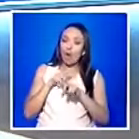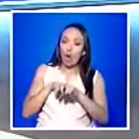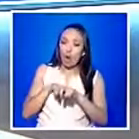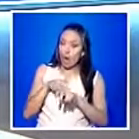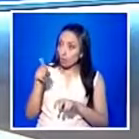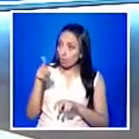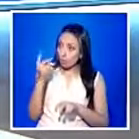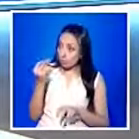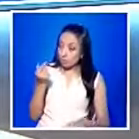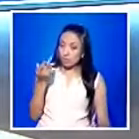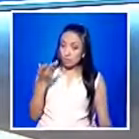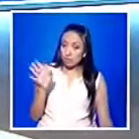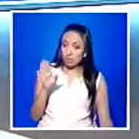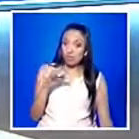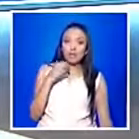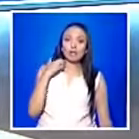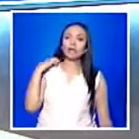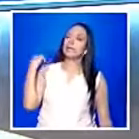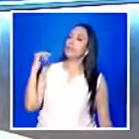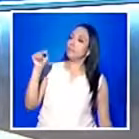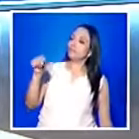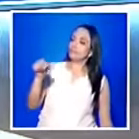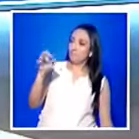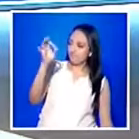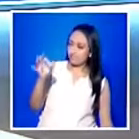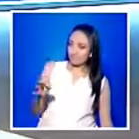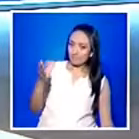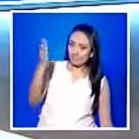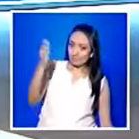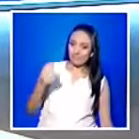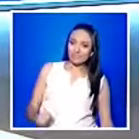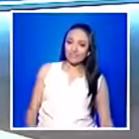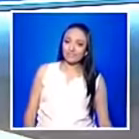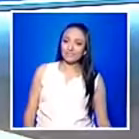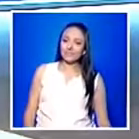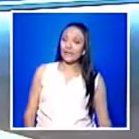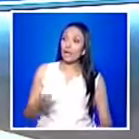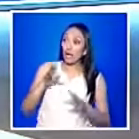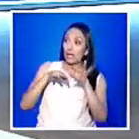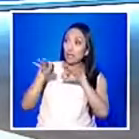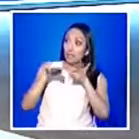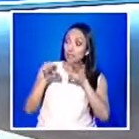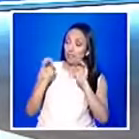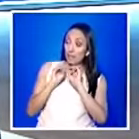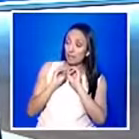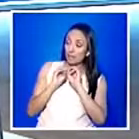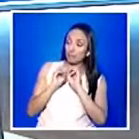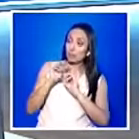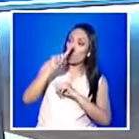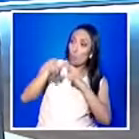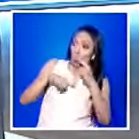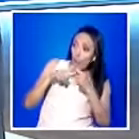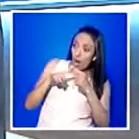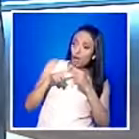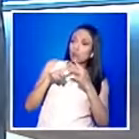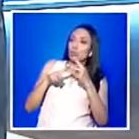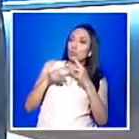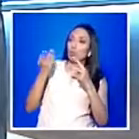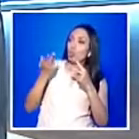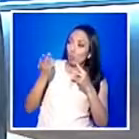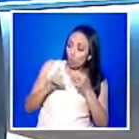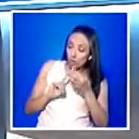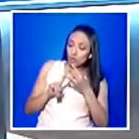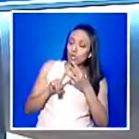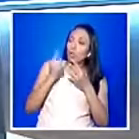listo Carlos Luis, justamente en ese punto de la capital. Te escuchamos, Carlos Luis, adelante. Cuéntanos, reitero la pregunta, horarios y también